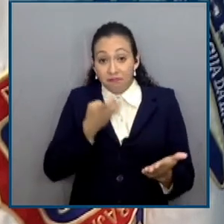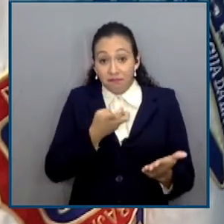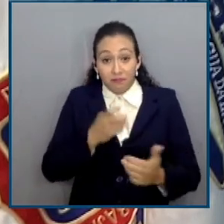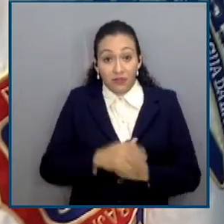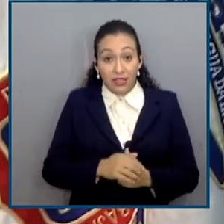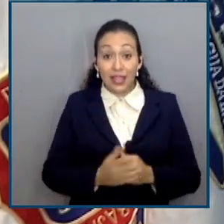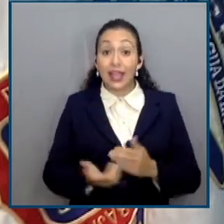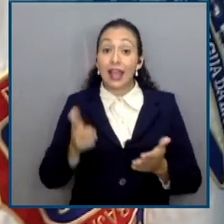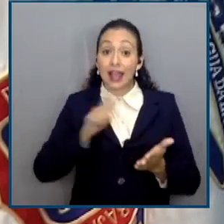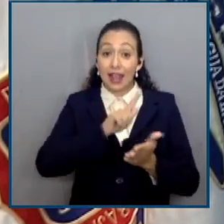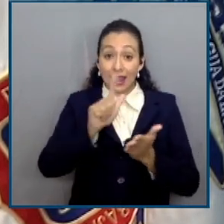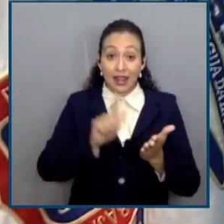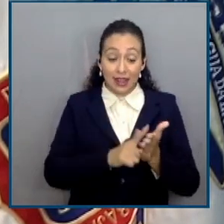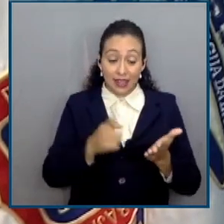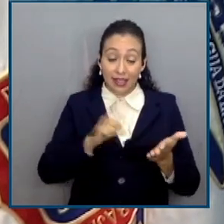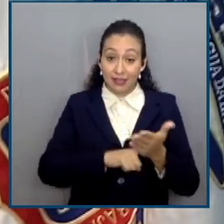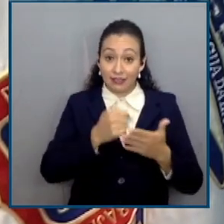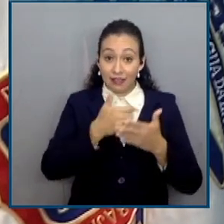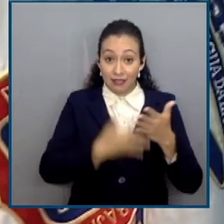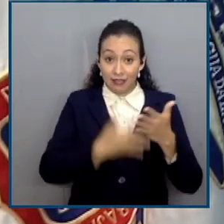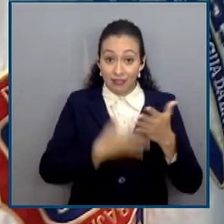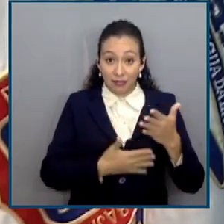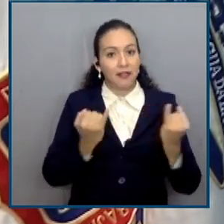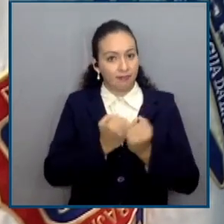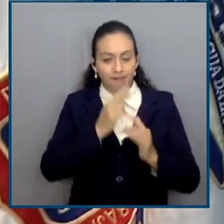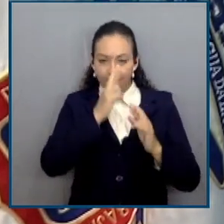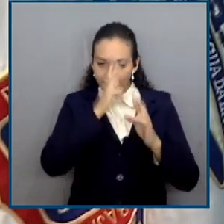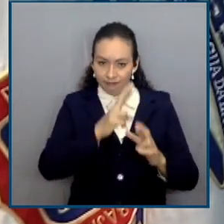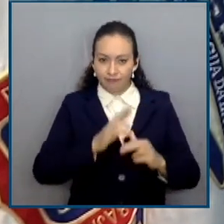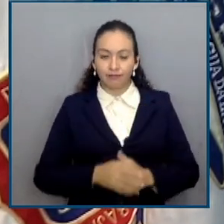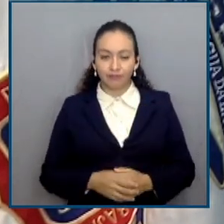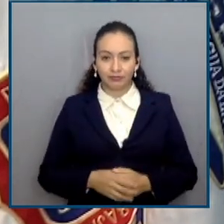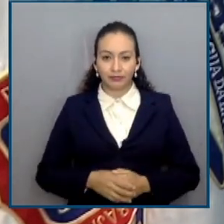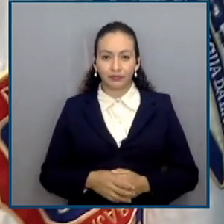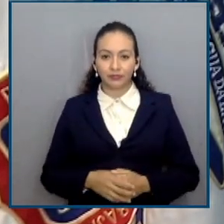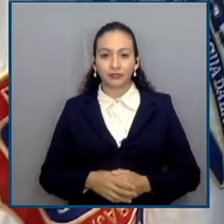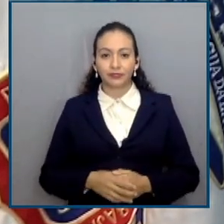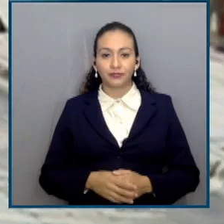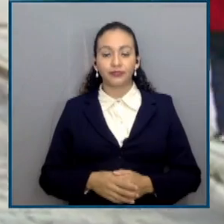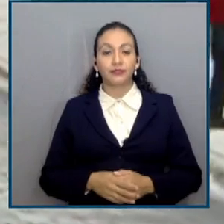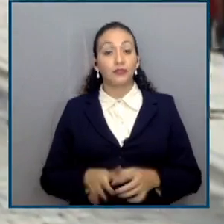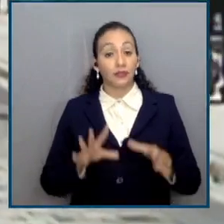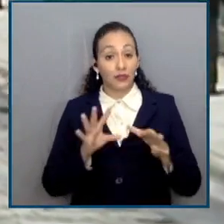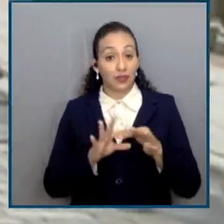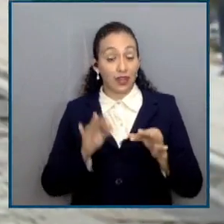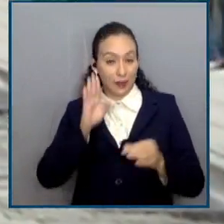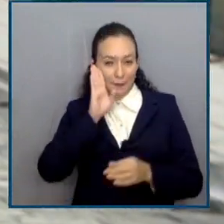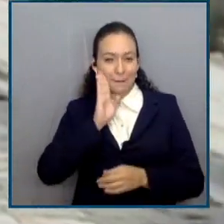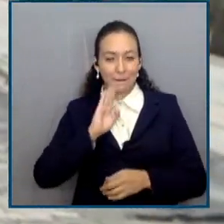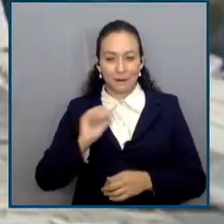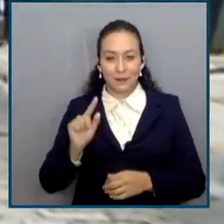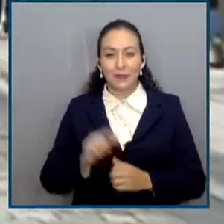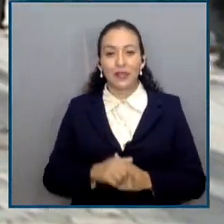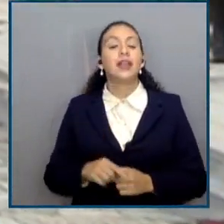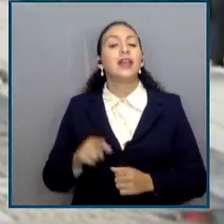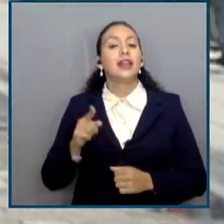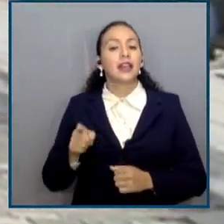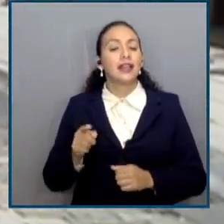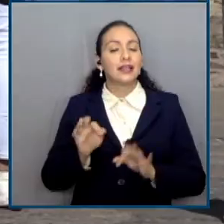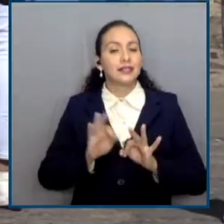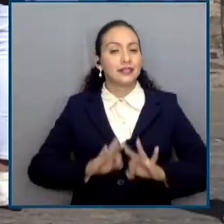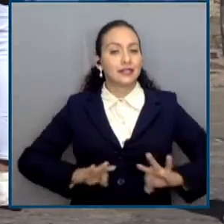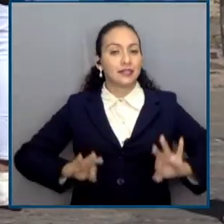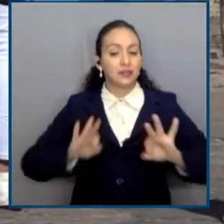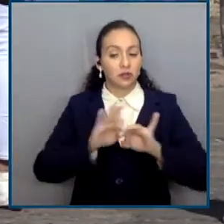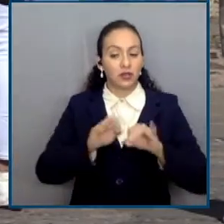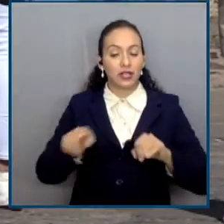ella emanan. El ministro Pardo resaltó que el Poder Judicial tiene el rol de pacificar y estabilizar al país al